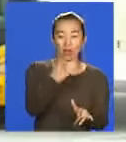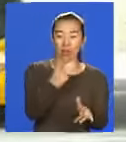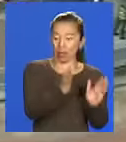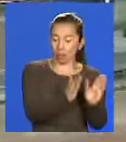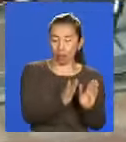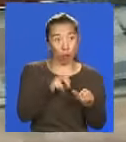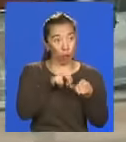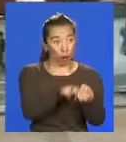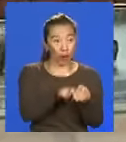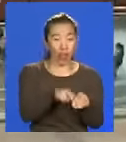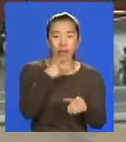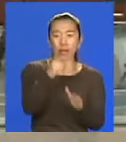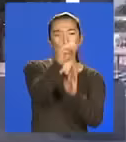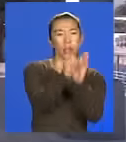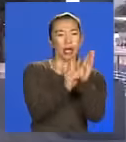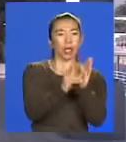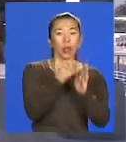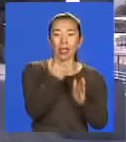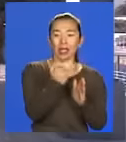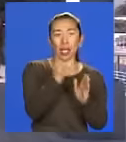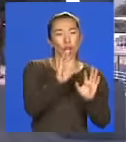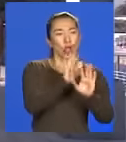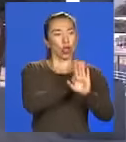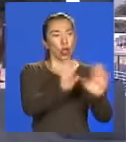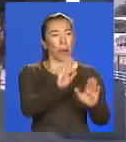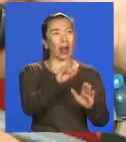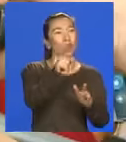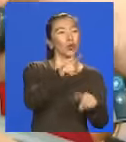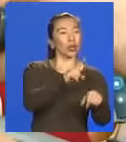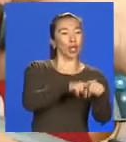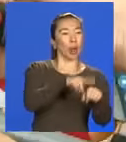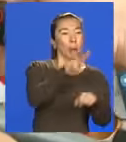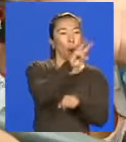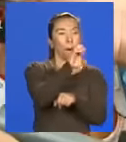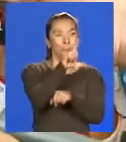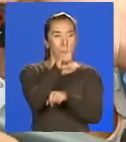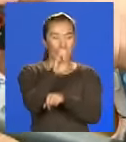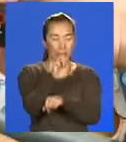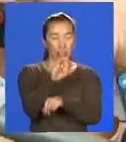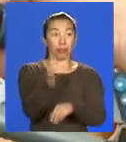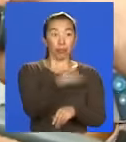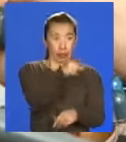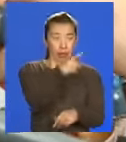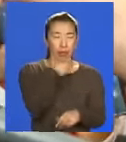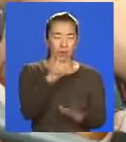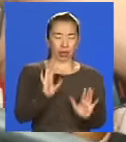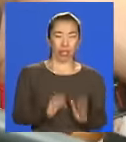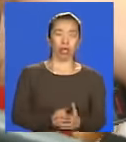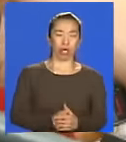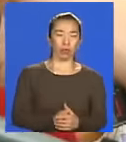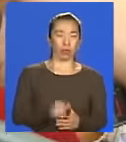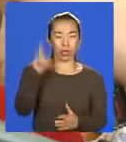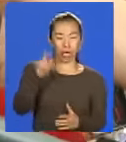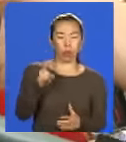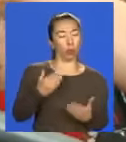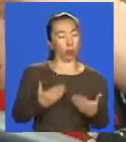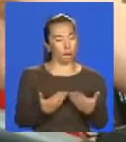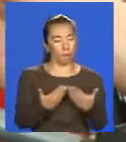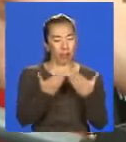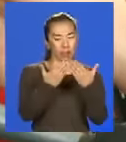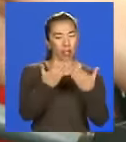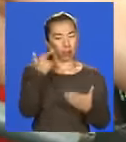el cual buscan eliminar las horas Valle en Transmilenio. Y lo que buscamos es verificar el efecto y los beneficios que ha generado